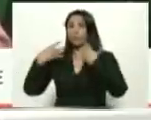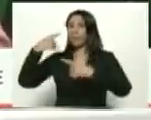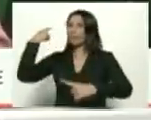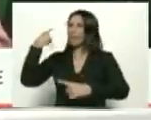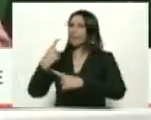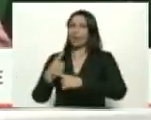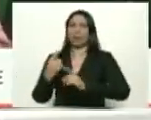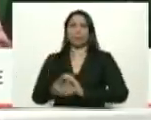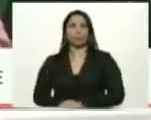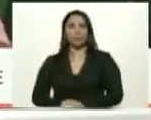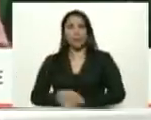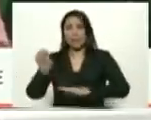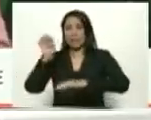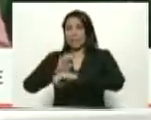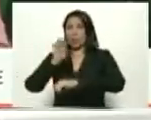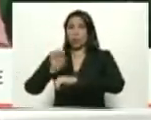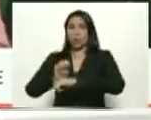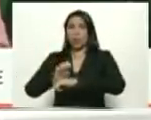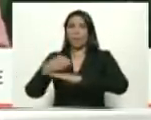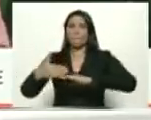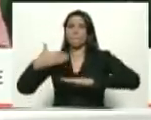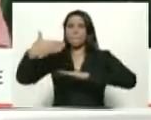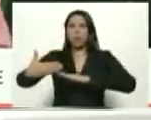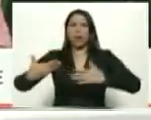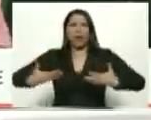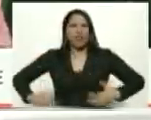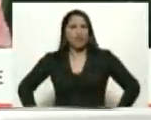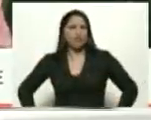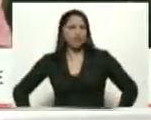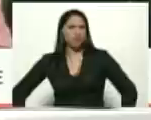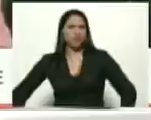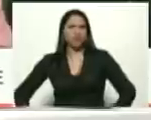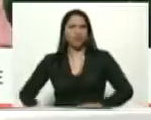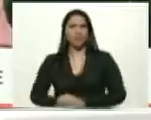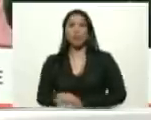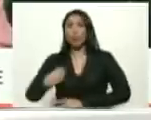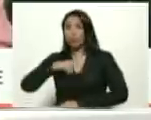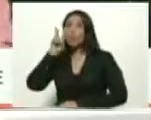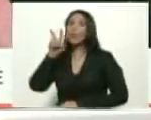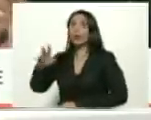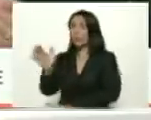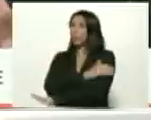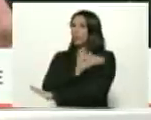veremos una economía post-capitalismo neoliberal, la veremos,